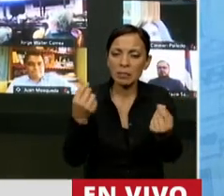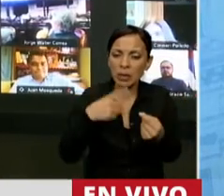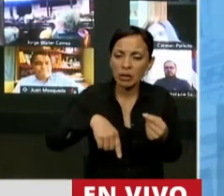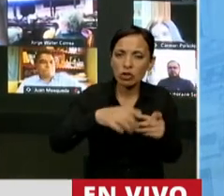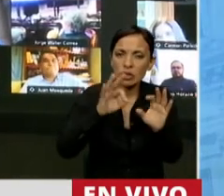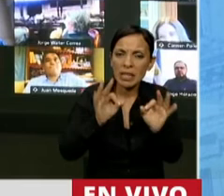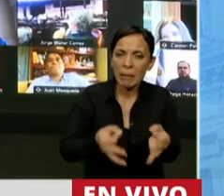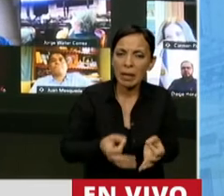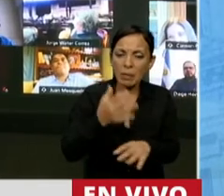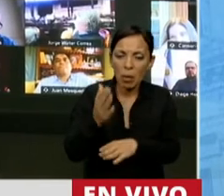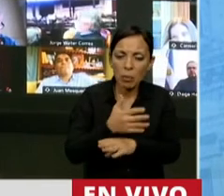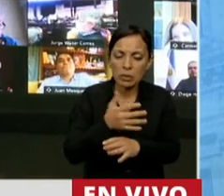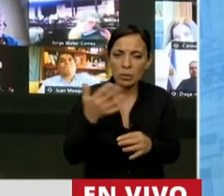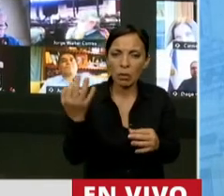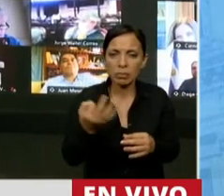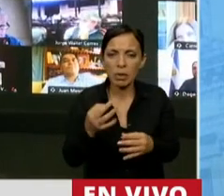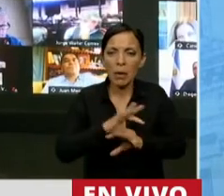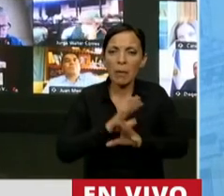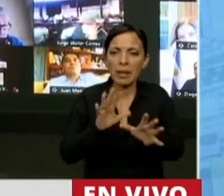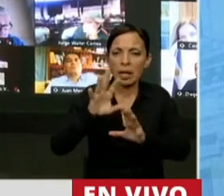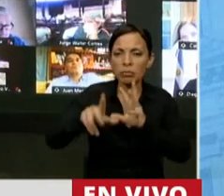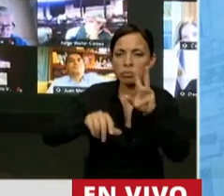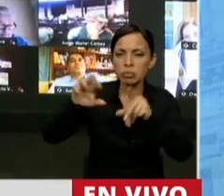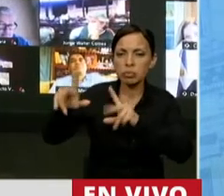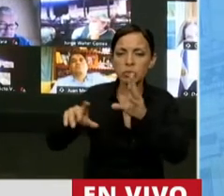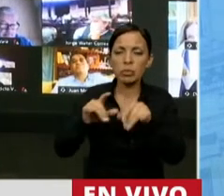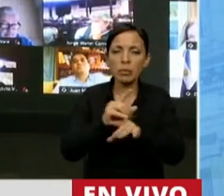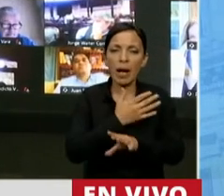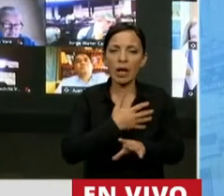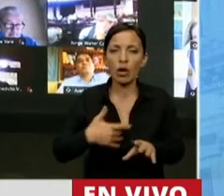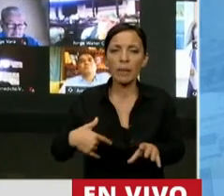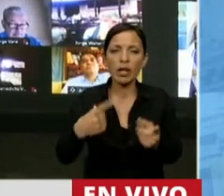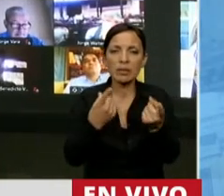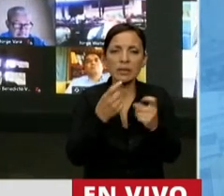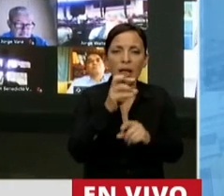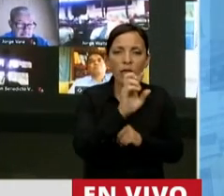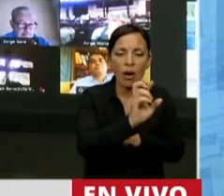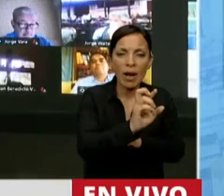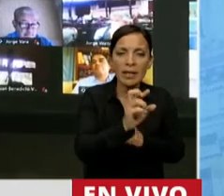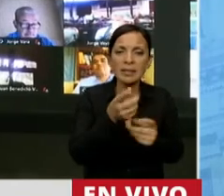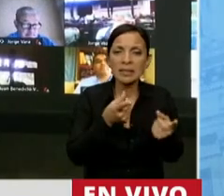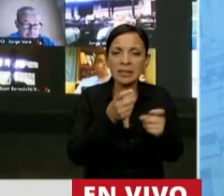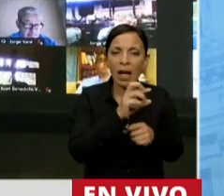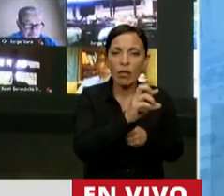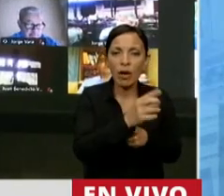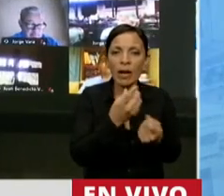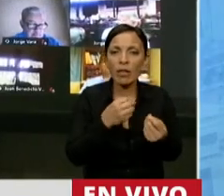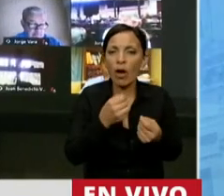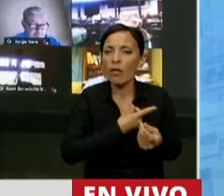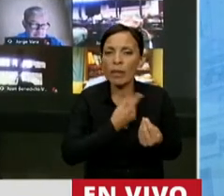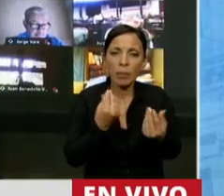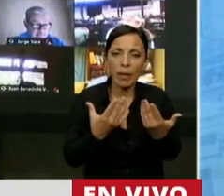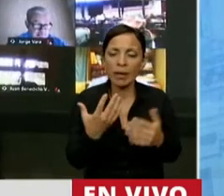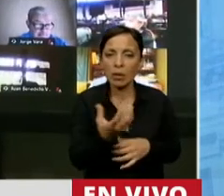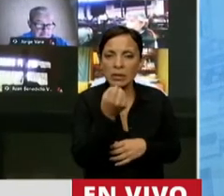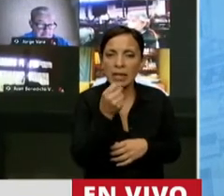y sabemos producir, dejar de saquear. Al gobierno le faltan dólares y los dólares que faltan están en el campo. No quieren dar